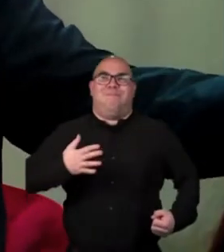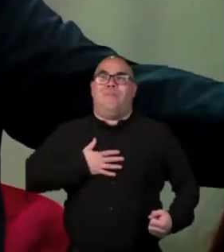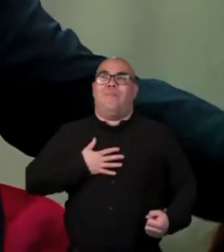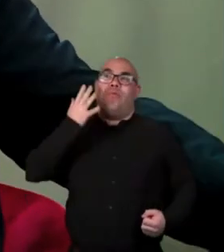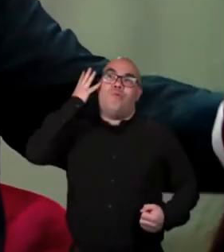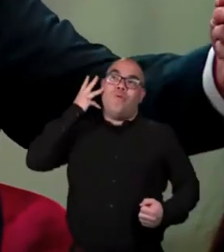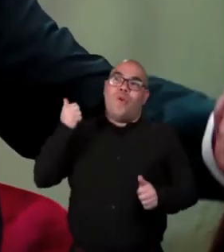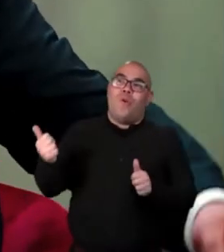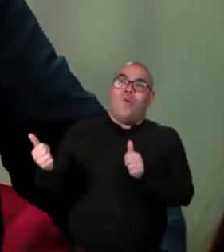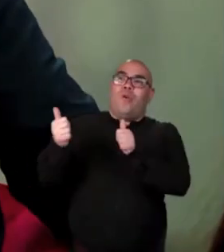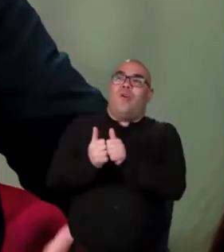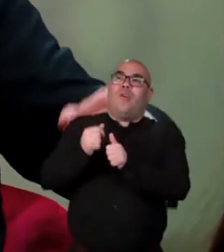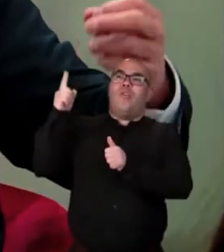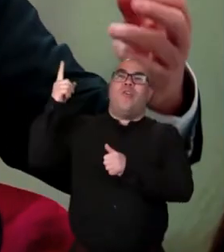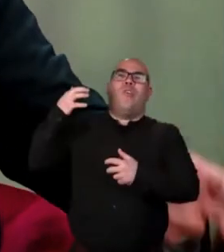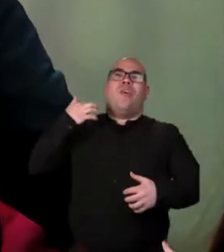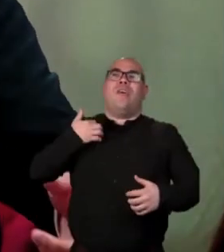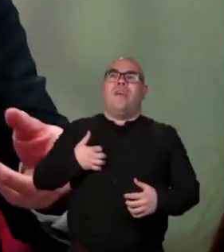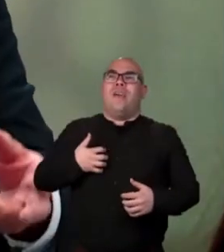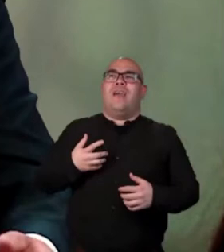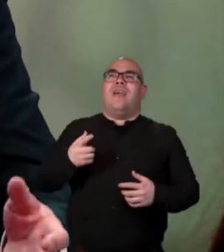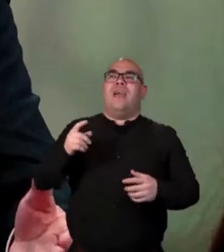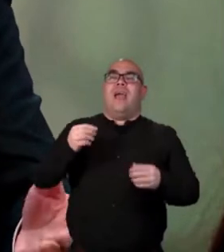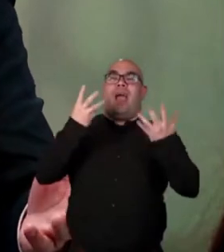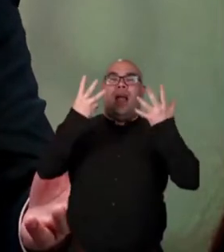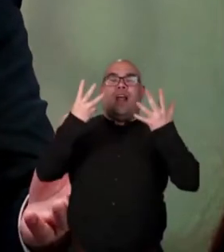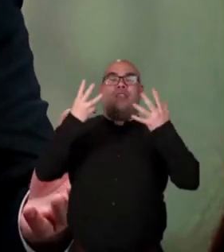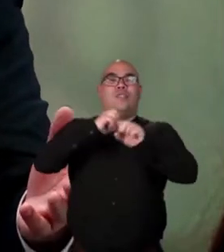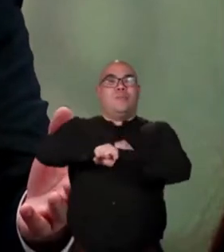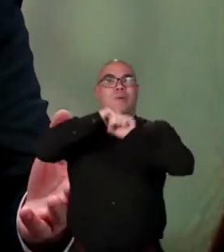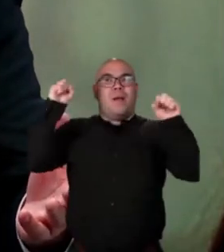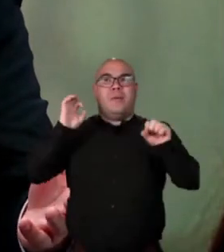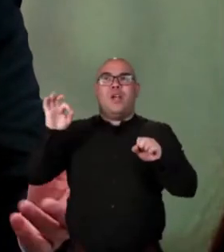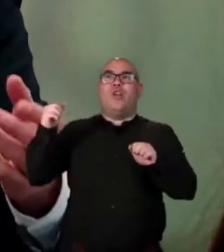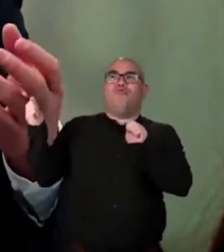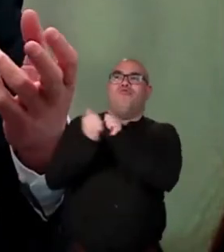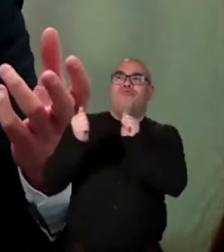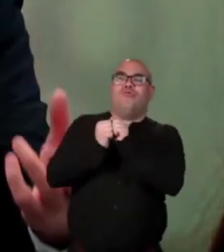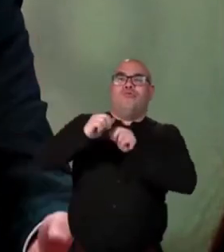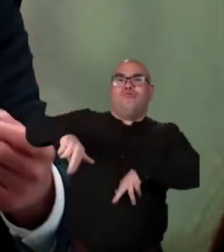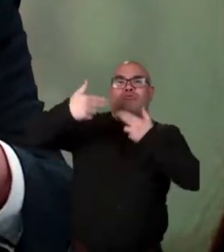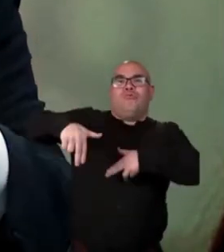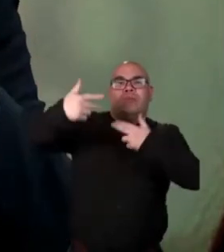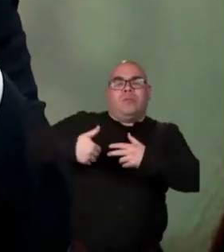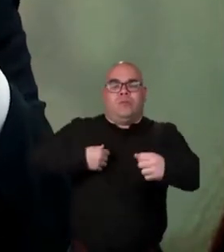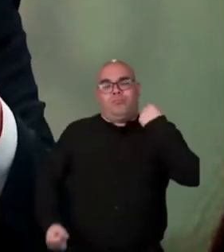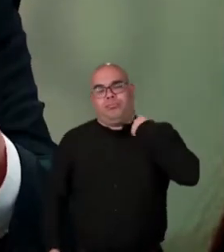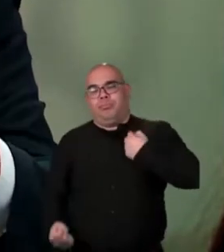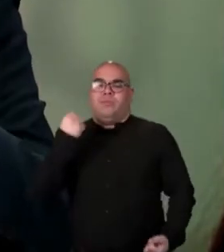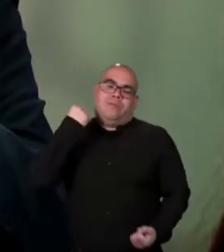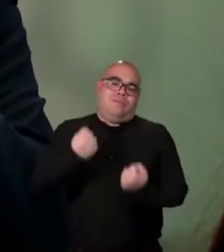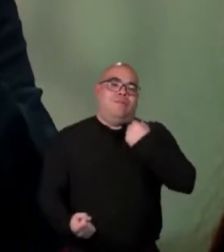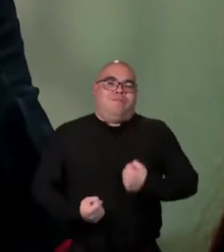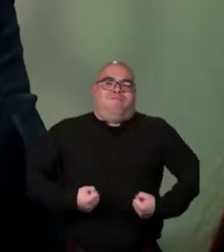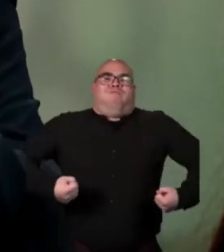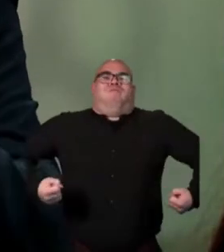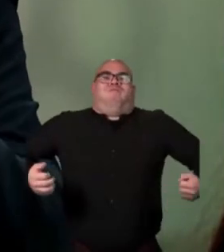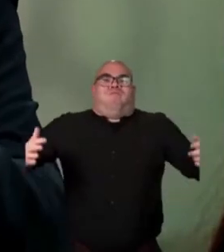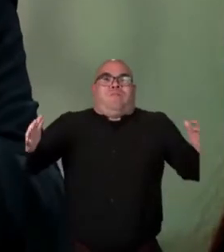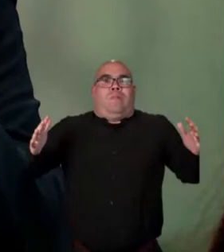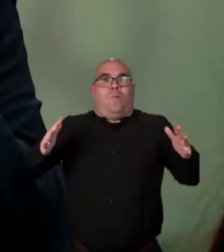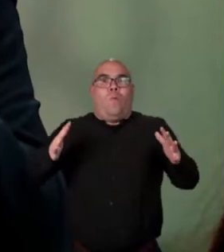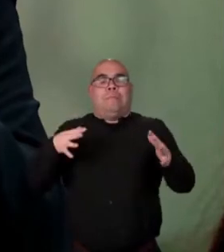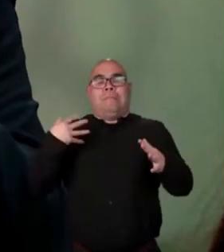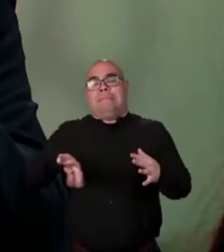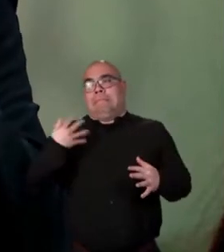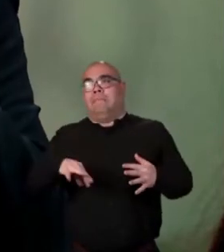días de área andina de entrenamiento deportivo a las 8 de la mañana haciendo ejercicio conmigo y haciendo una rutina para que indudablemente eso pudiera generar